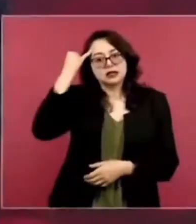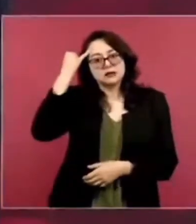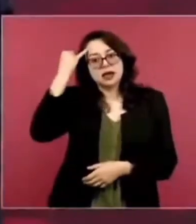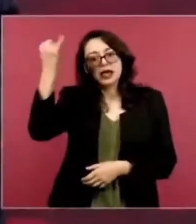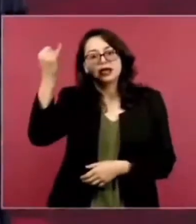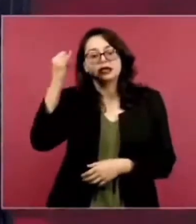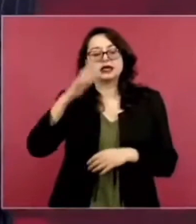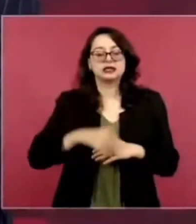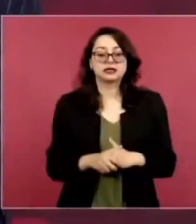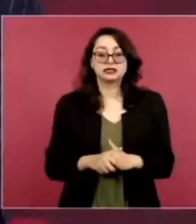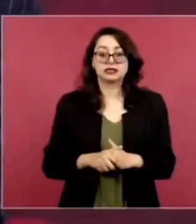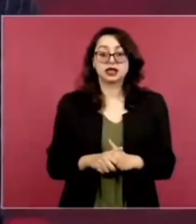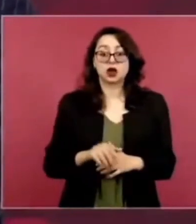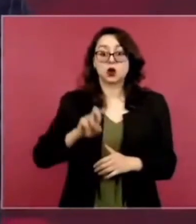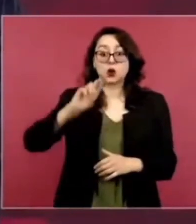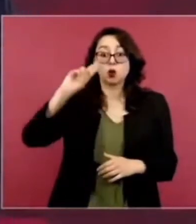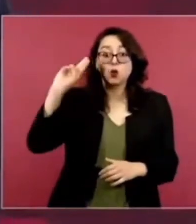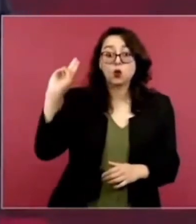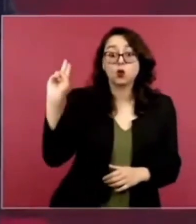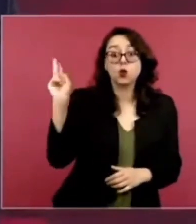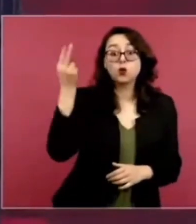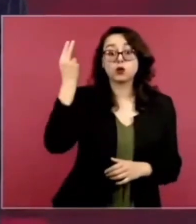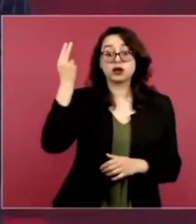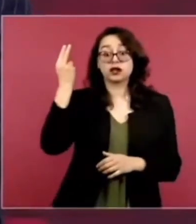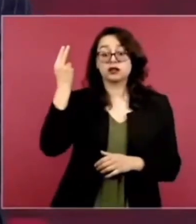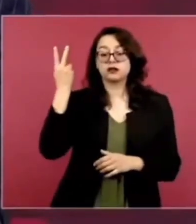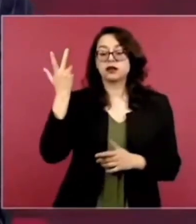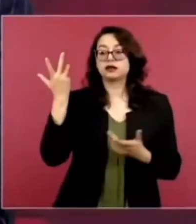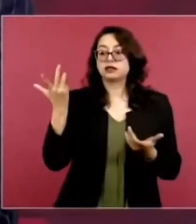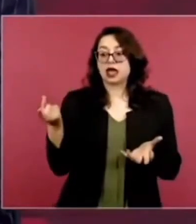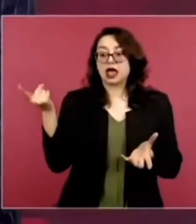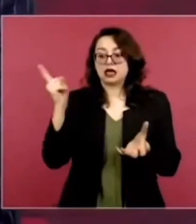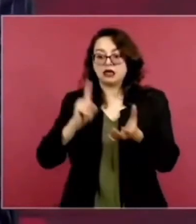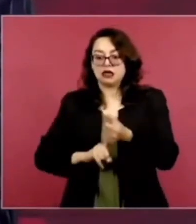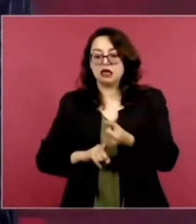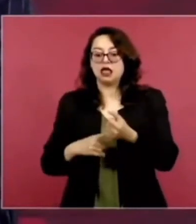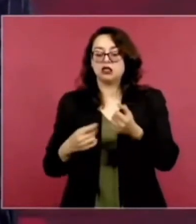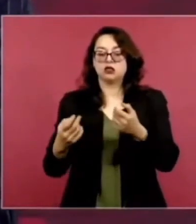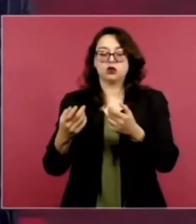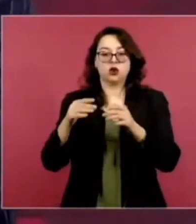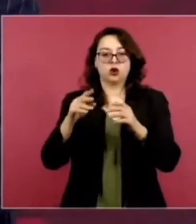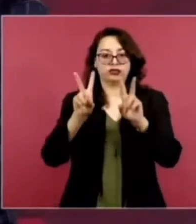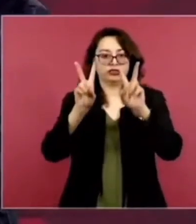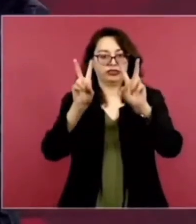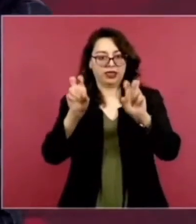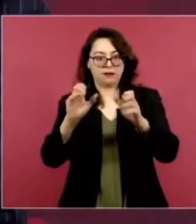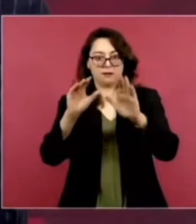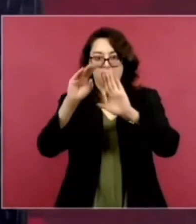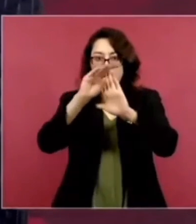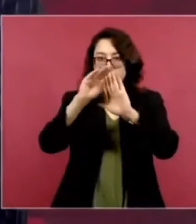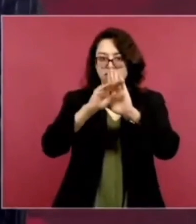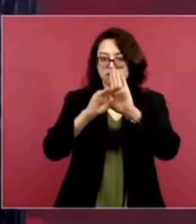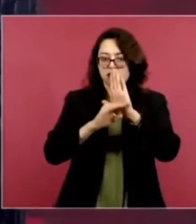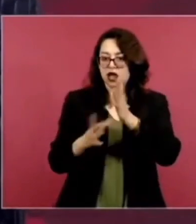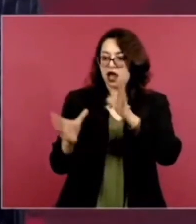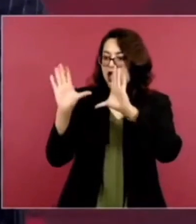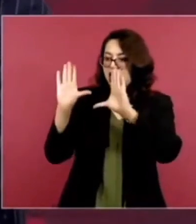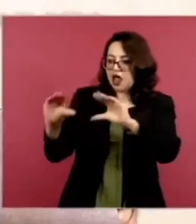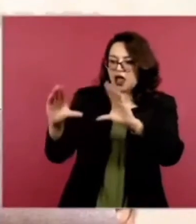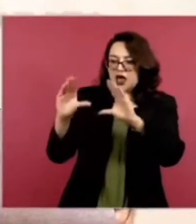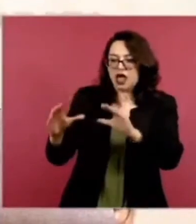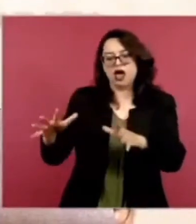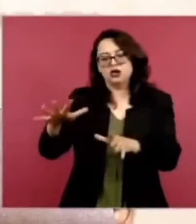dejó de tomarse en cuenta lo social, lo cívico,